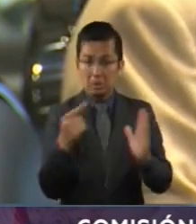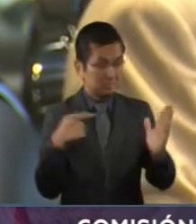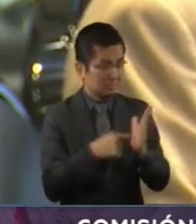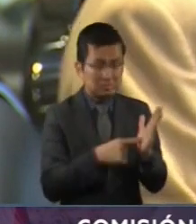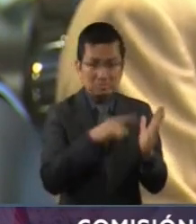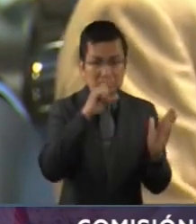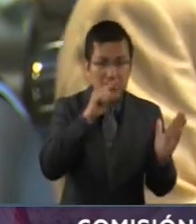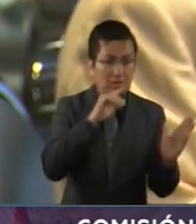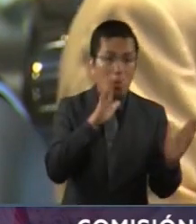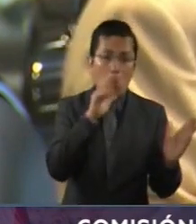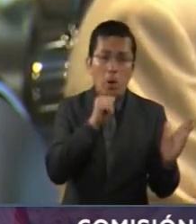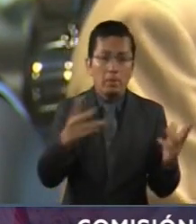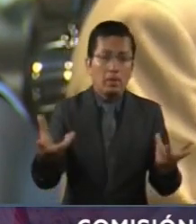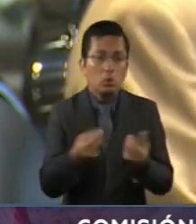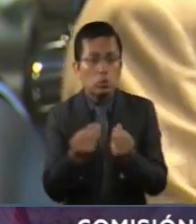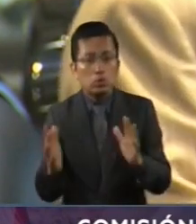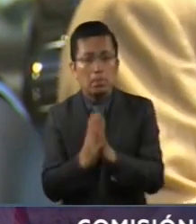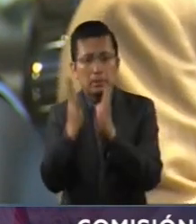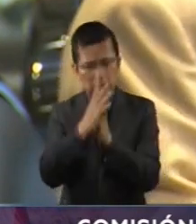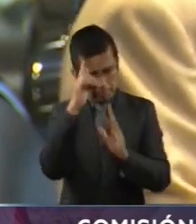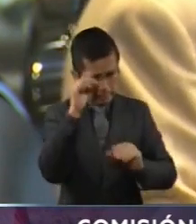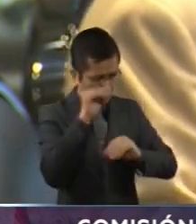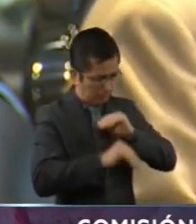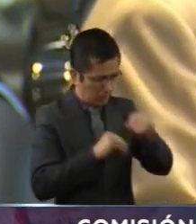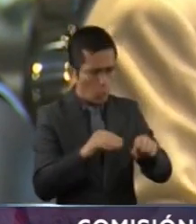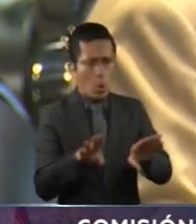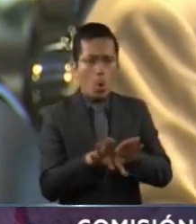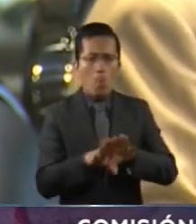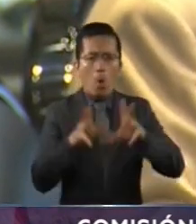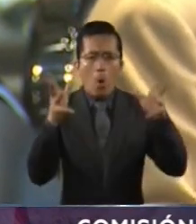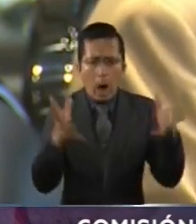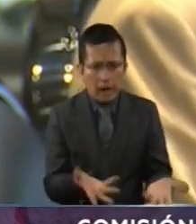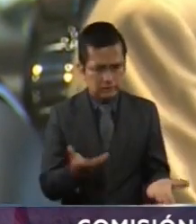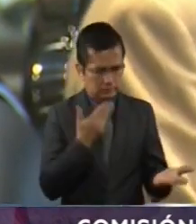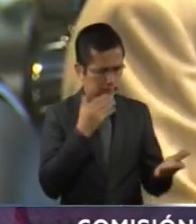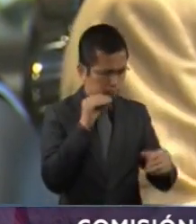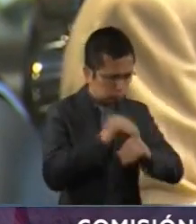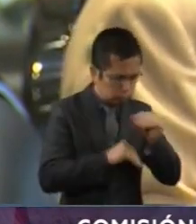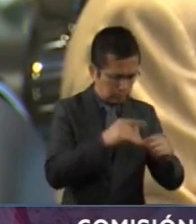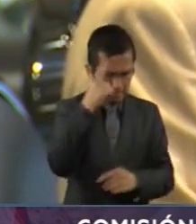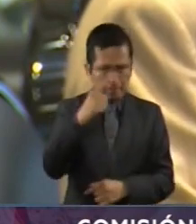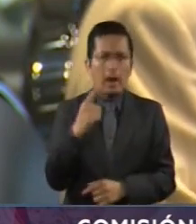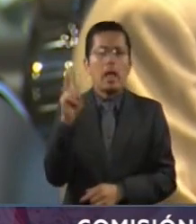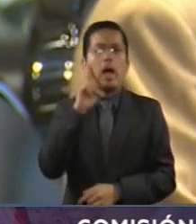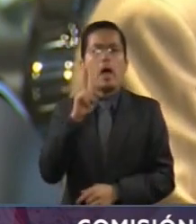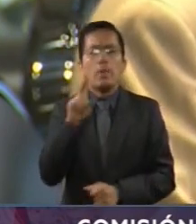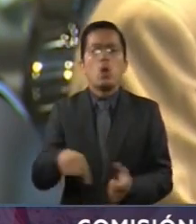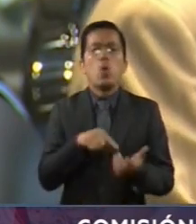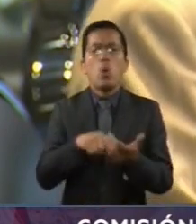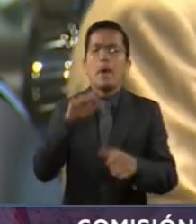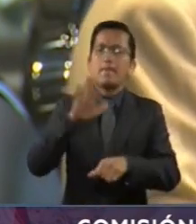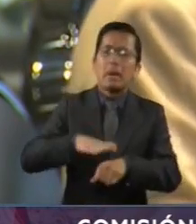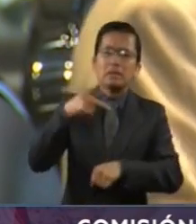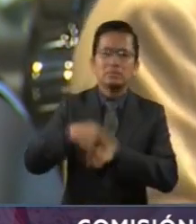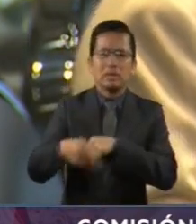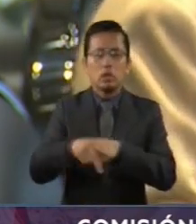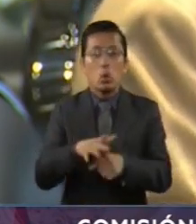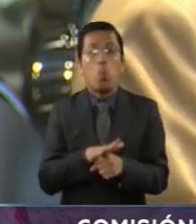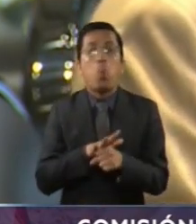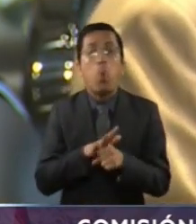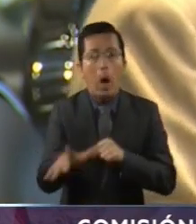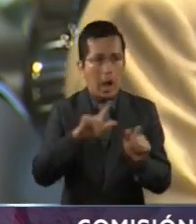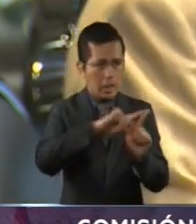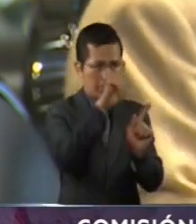tenga participación en la definición de la construcción de zonas de riesgo georreferenciadas a nivel